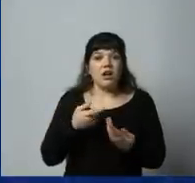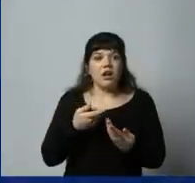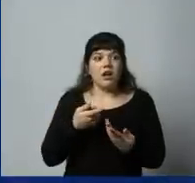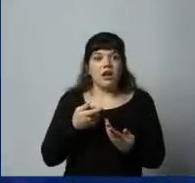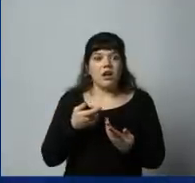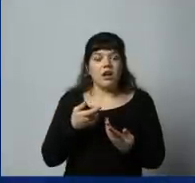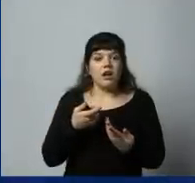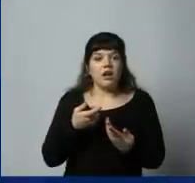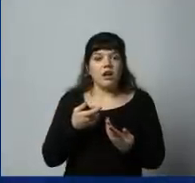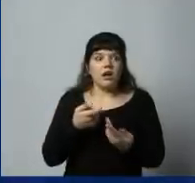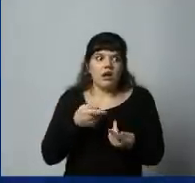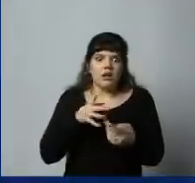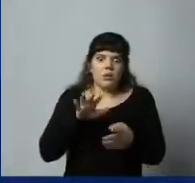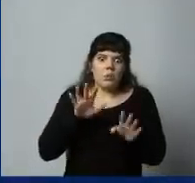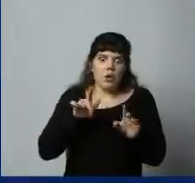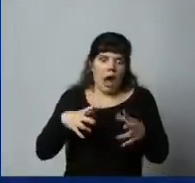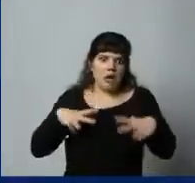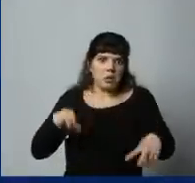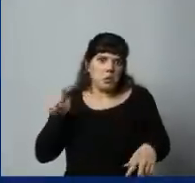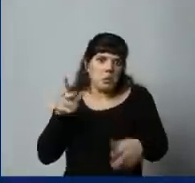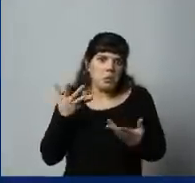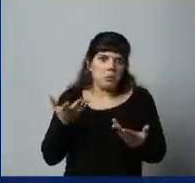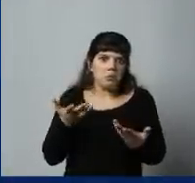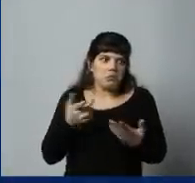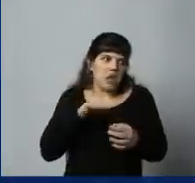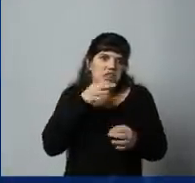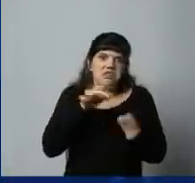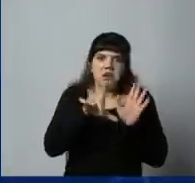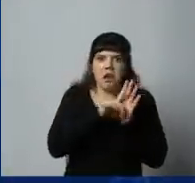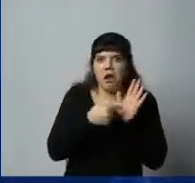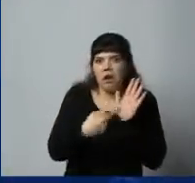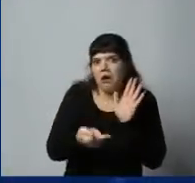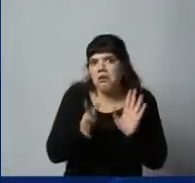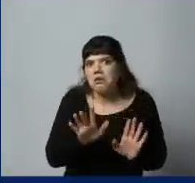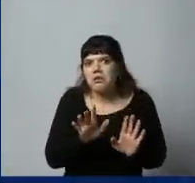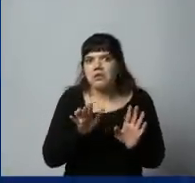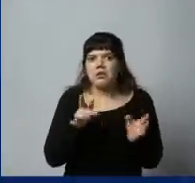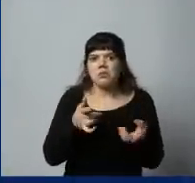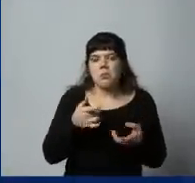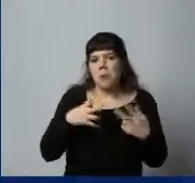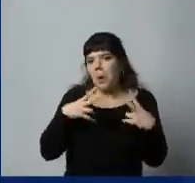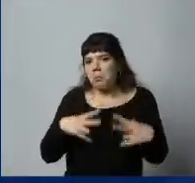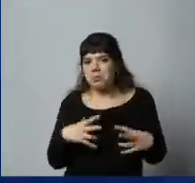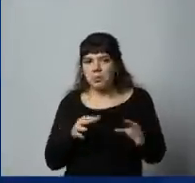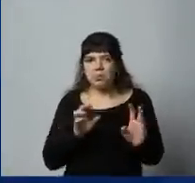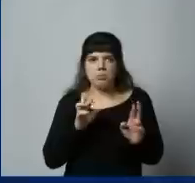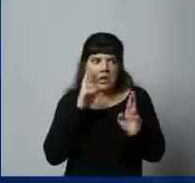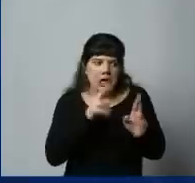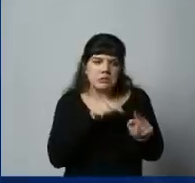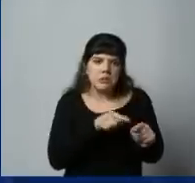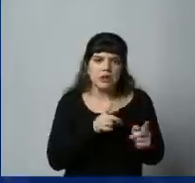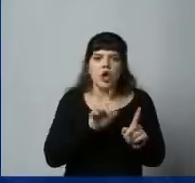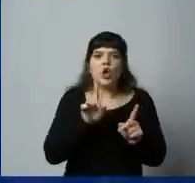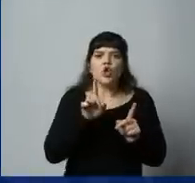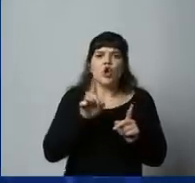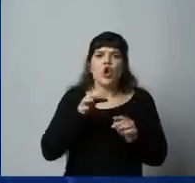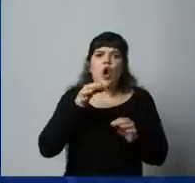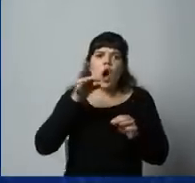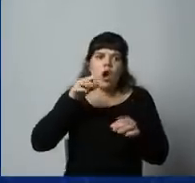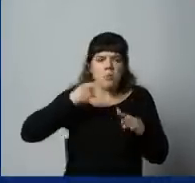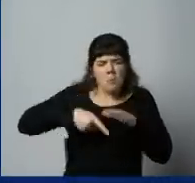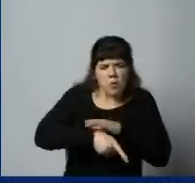marca el estatuto la Ley Orgánica de la fiscalía este no se pronunció sobre el fondo del